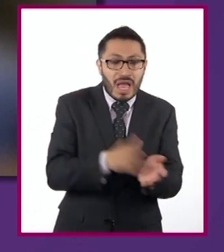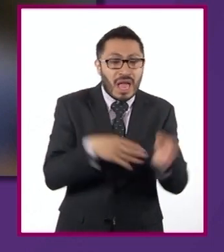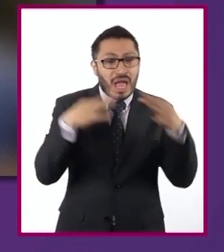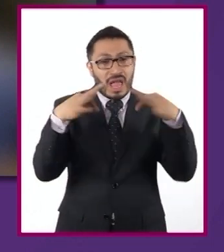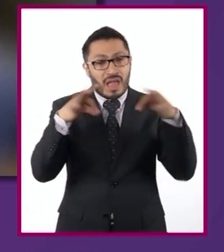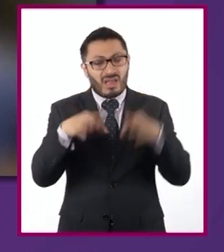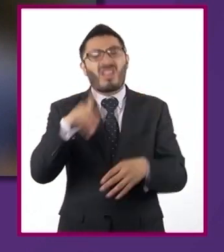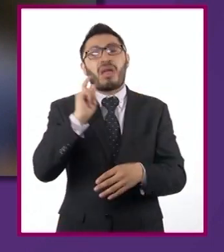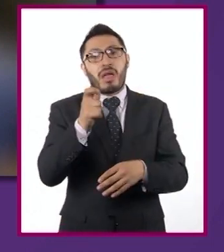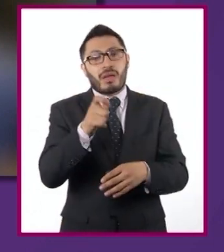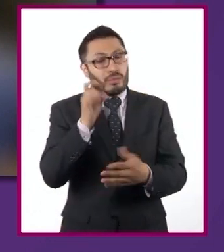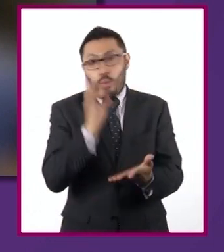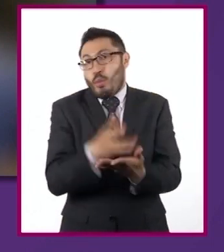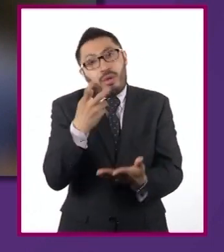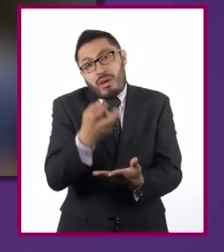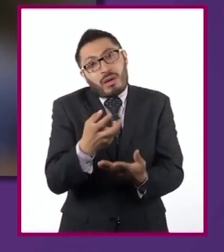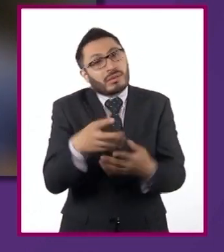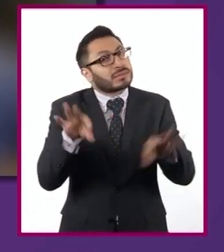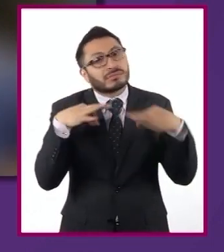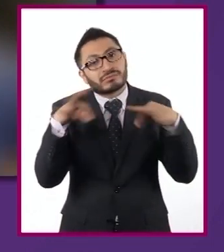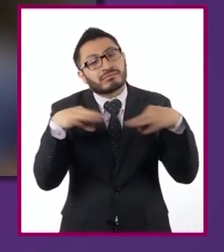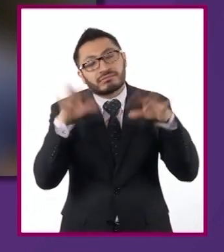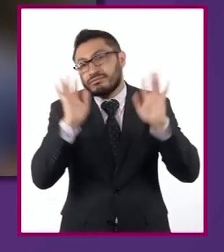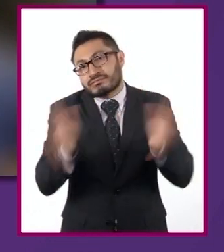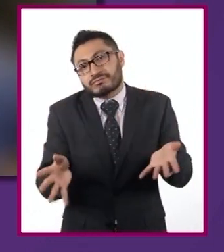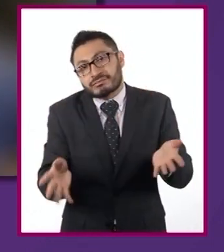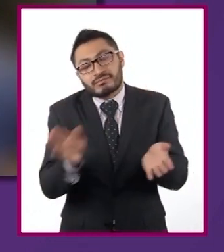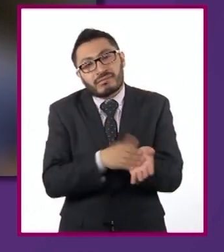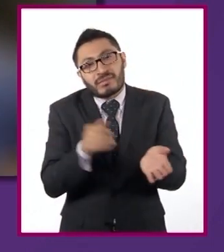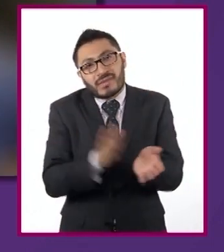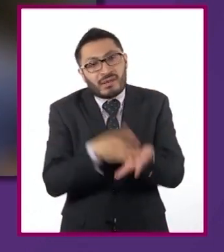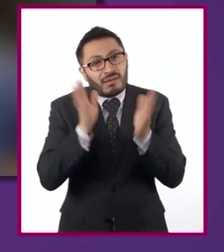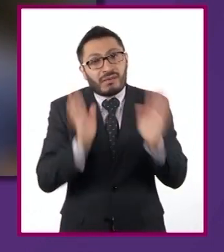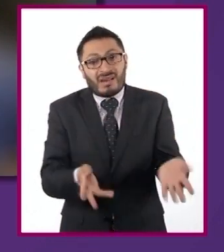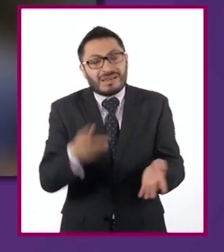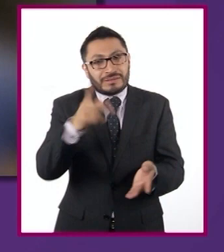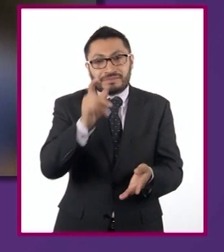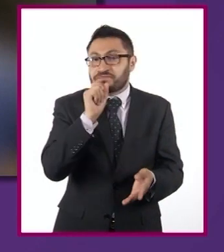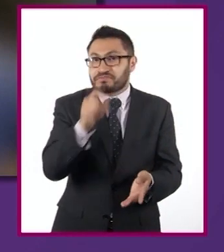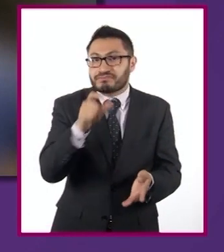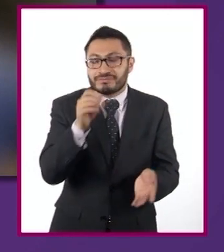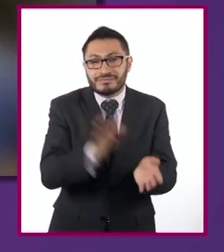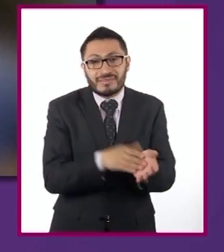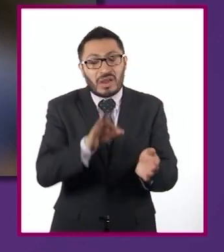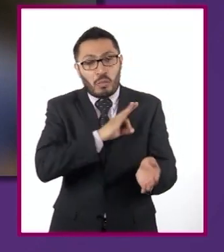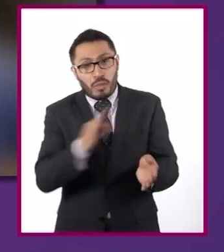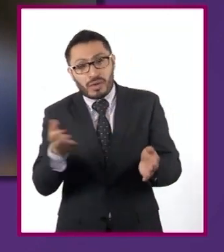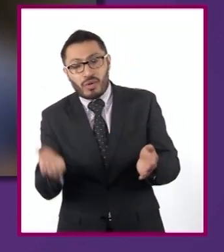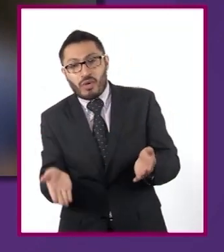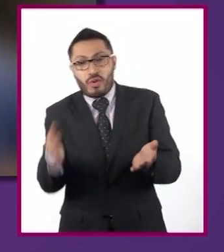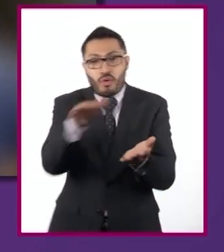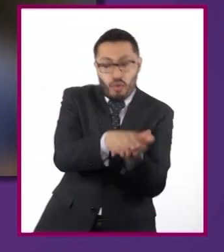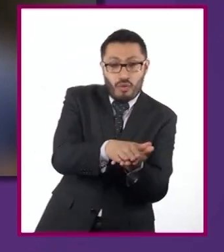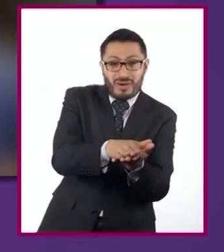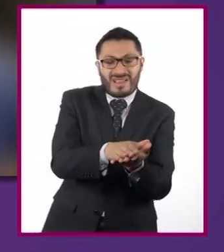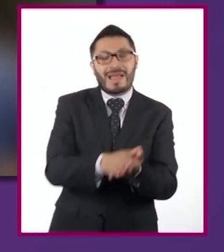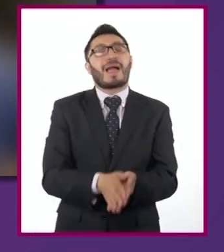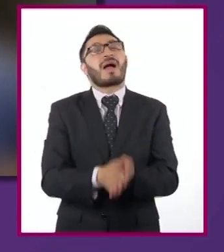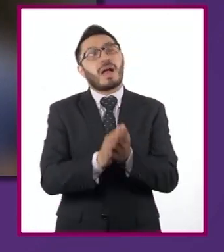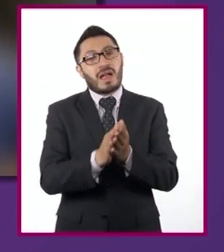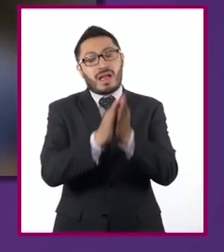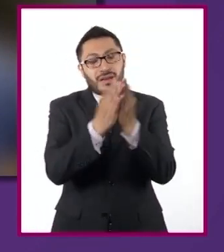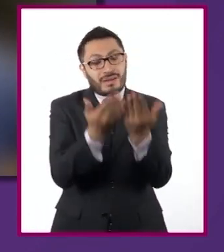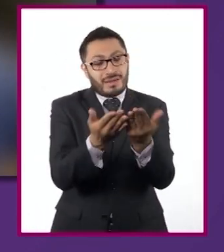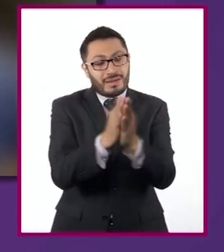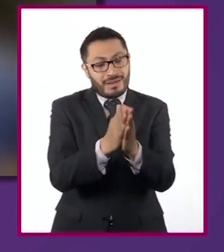es eso, una hoja de papel. Pero esa misma hoja la puedo doblar en dos y se convierte